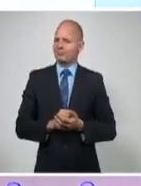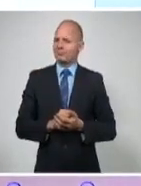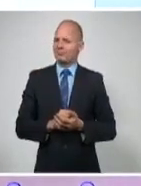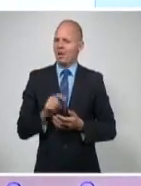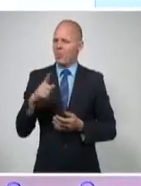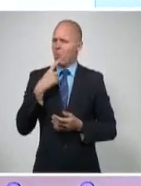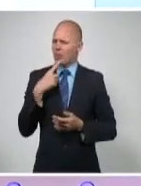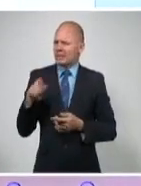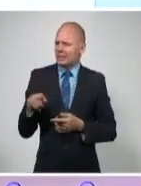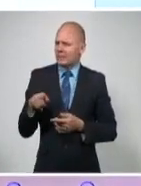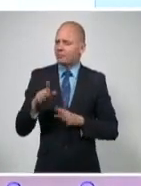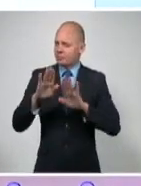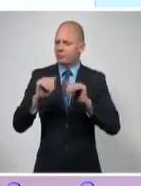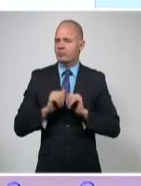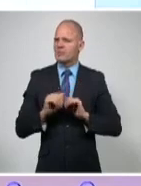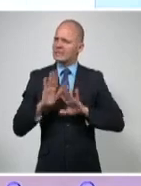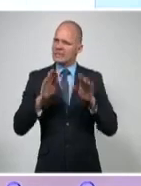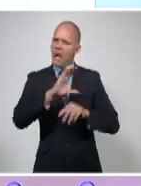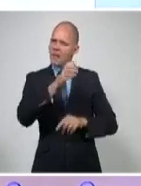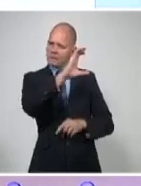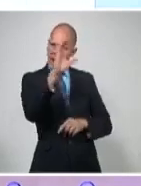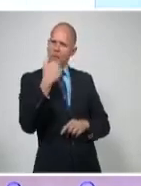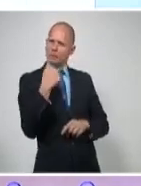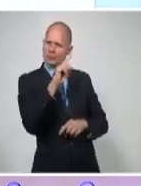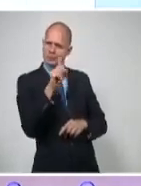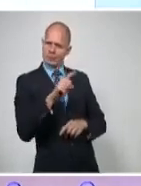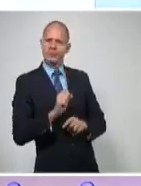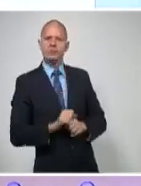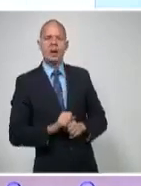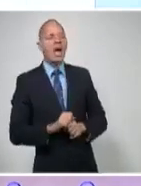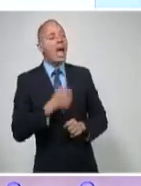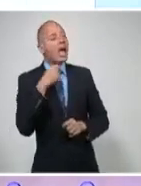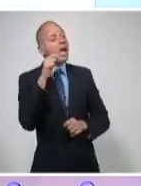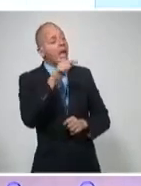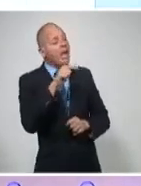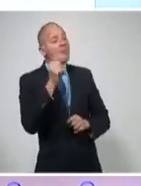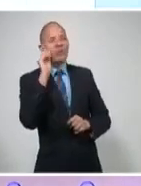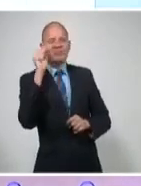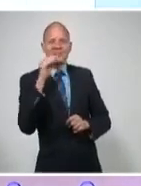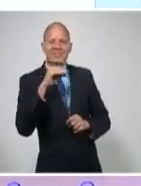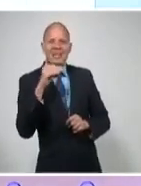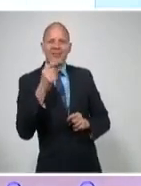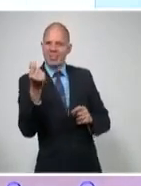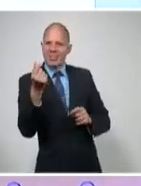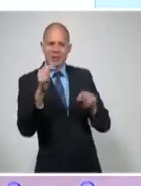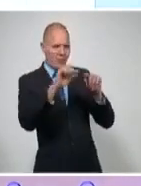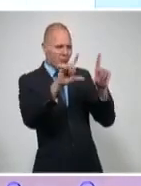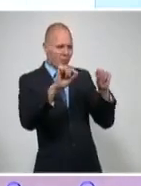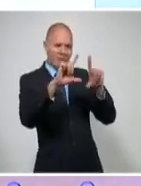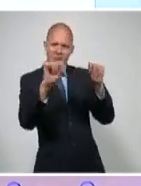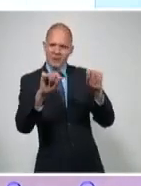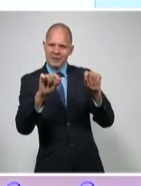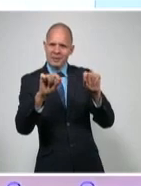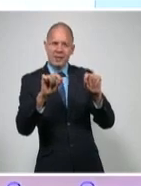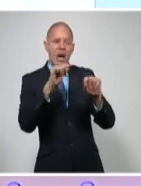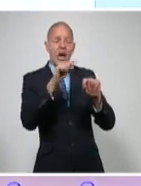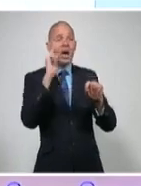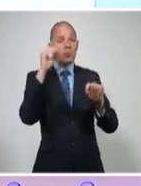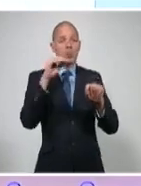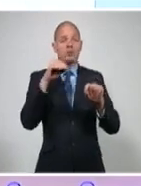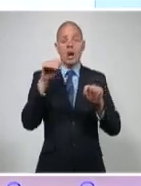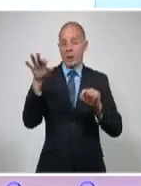Cuba y ellos clasifican los billetes en circulación como aptos o no aptos. Entre las razones para que un billete